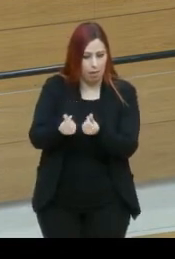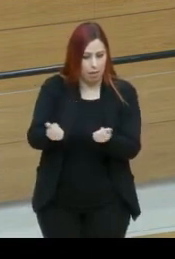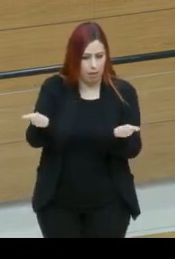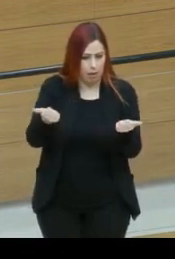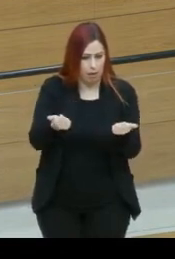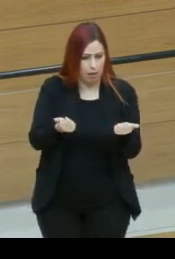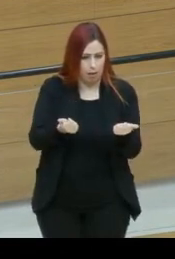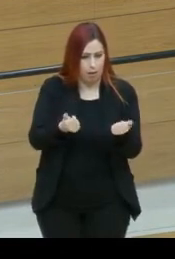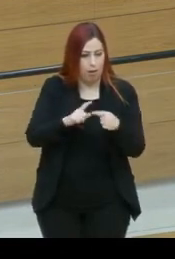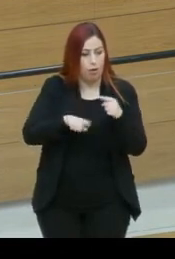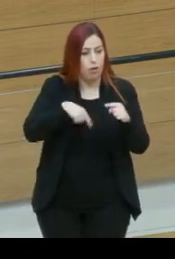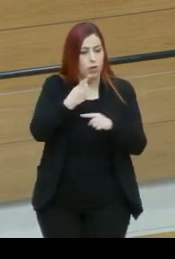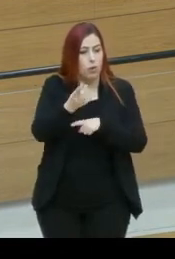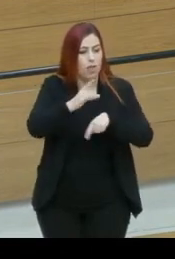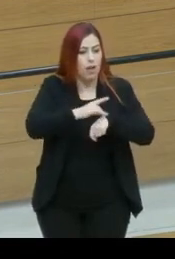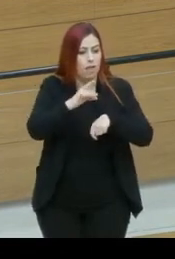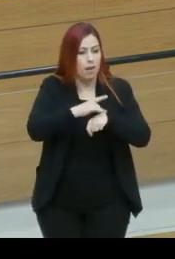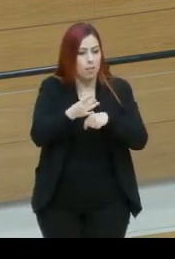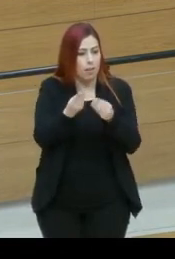efectos de la enfermedad.